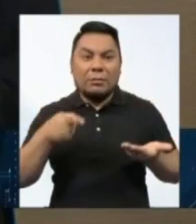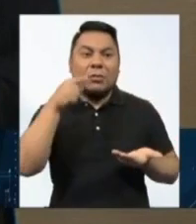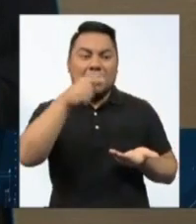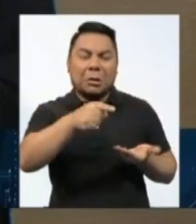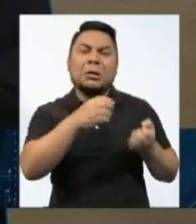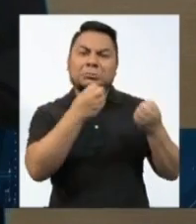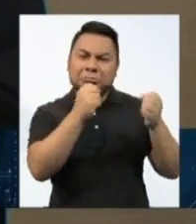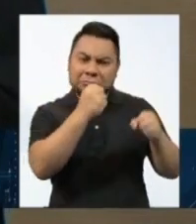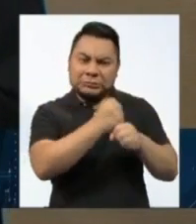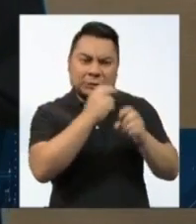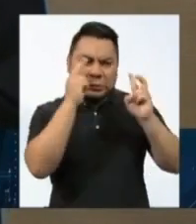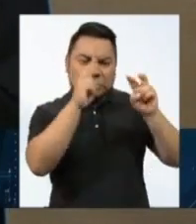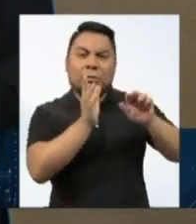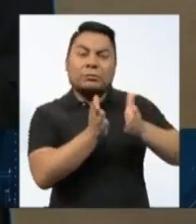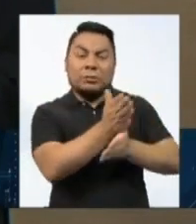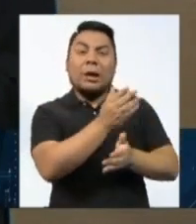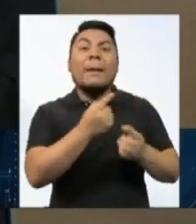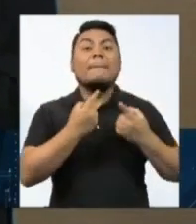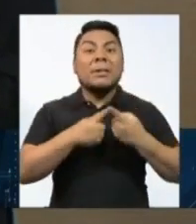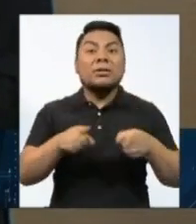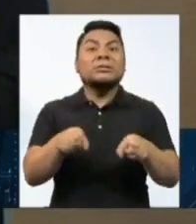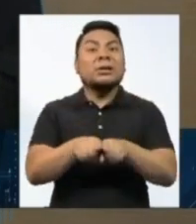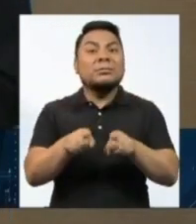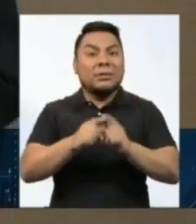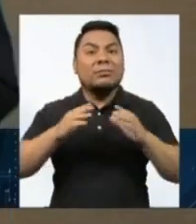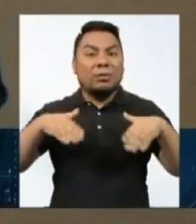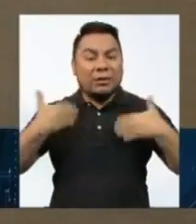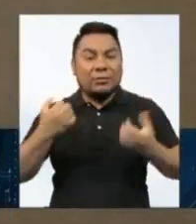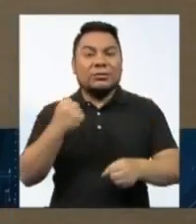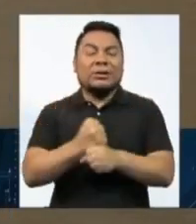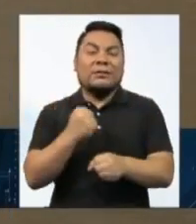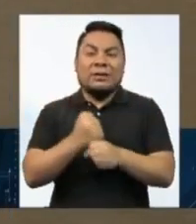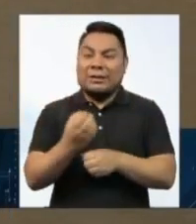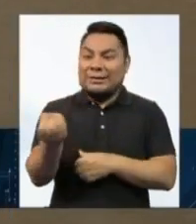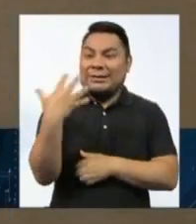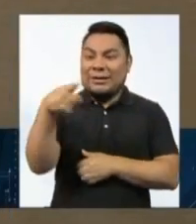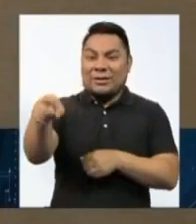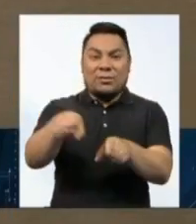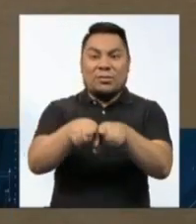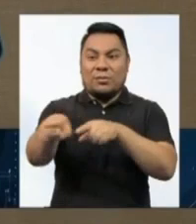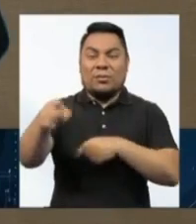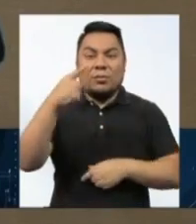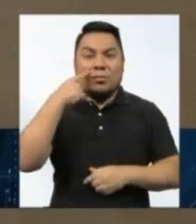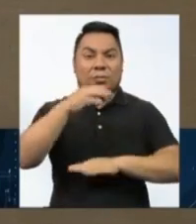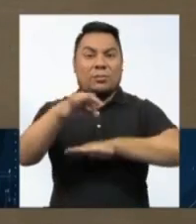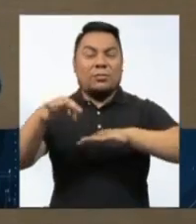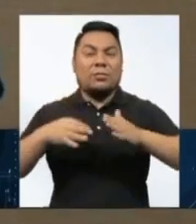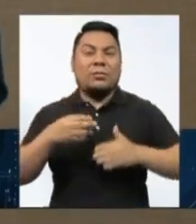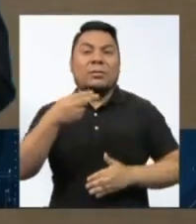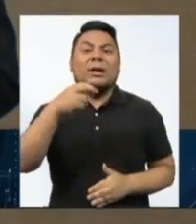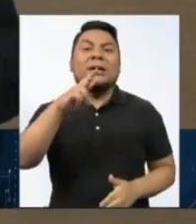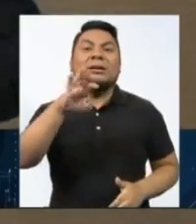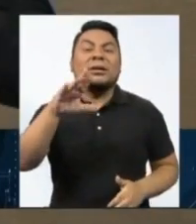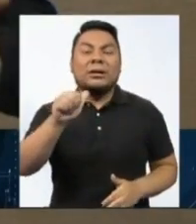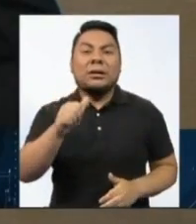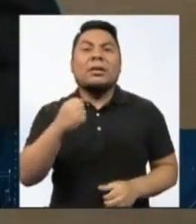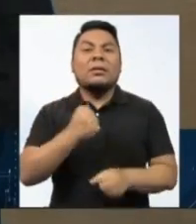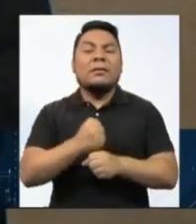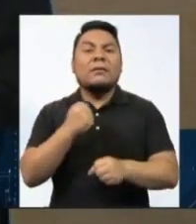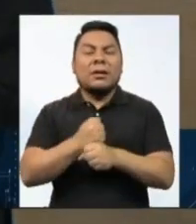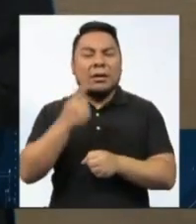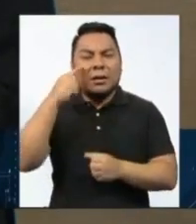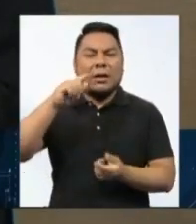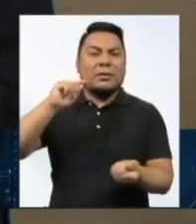tarea. Tenemos, como bien lo ha dicho el ingeniero Herrera, trabajar en función de